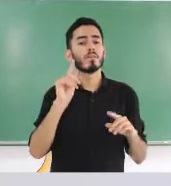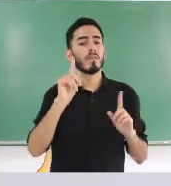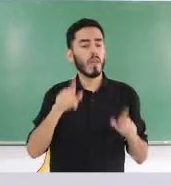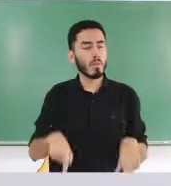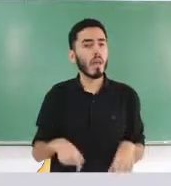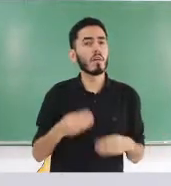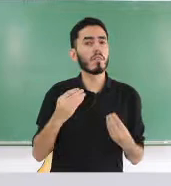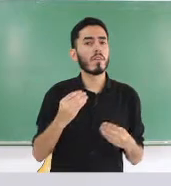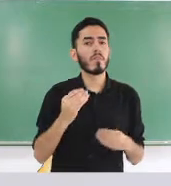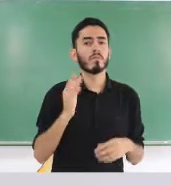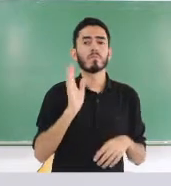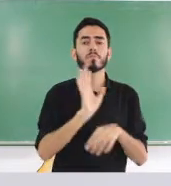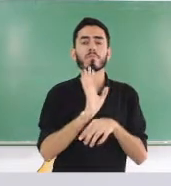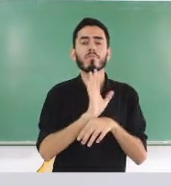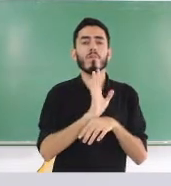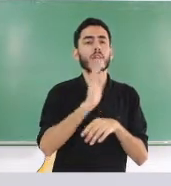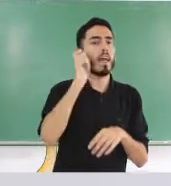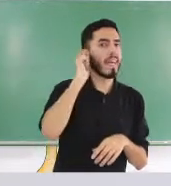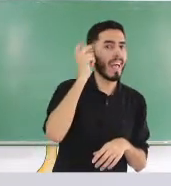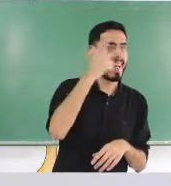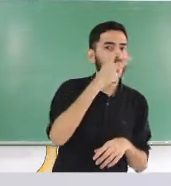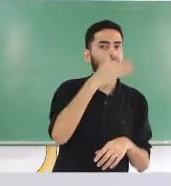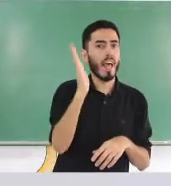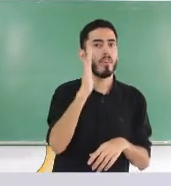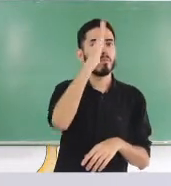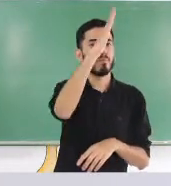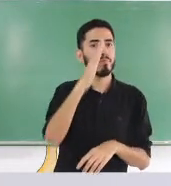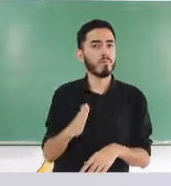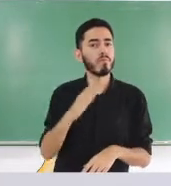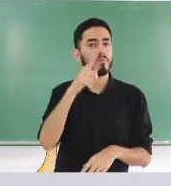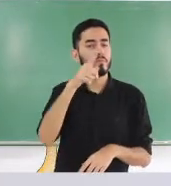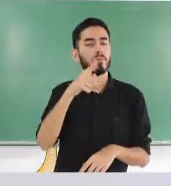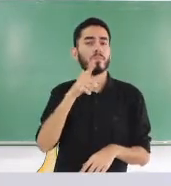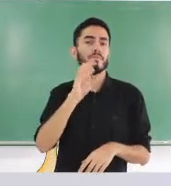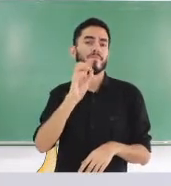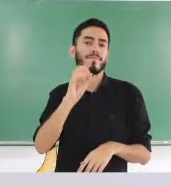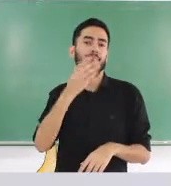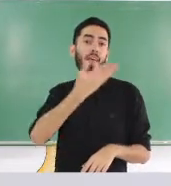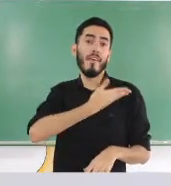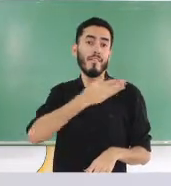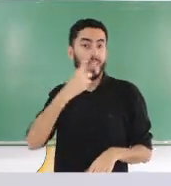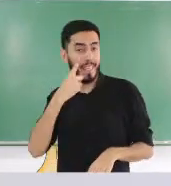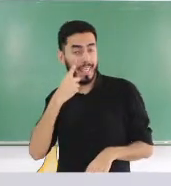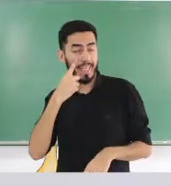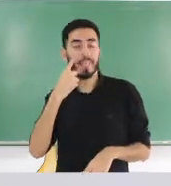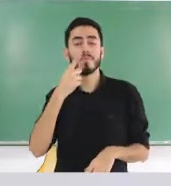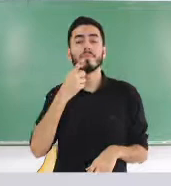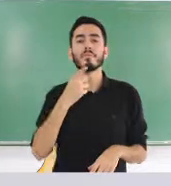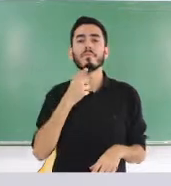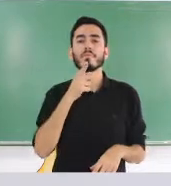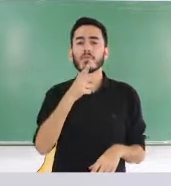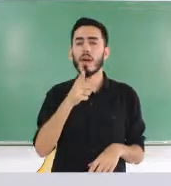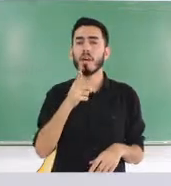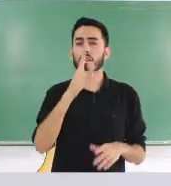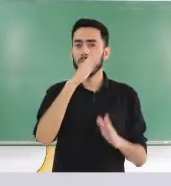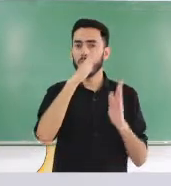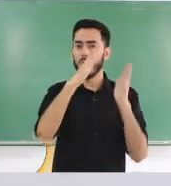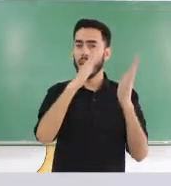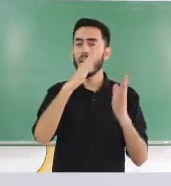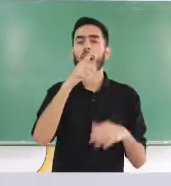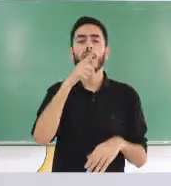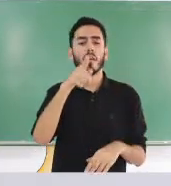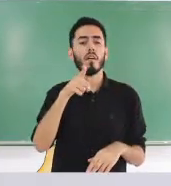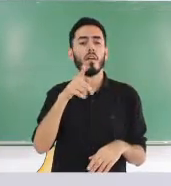paralela al lado GH, FI en este caso, paralelas, se nos determinan